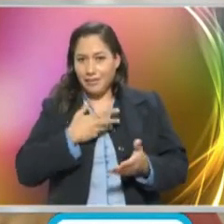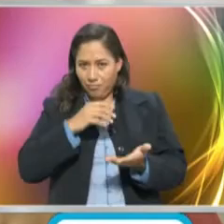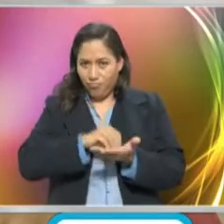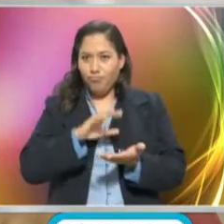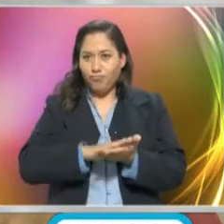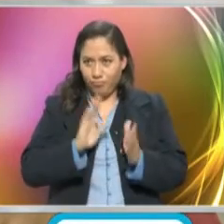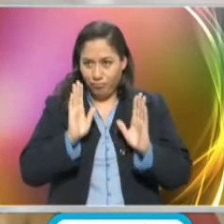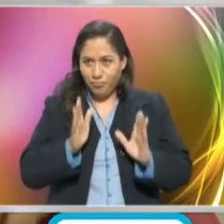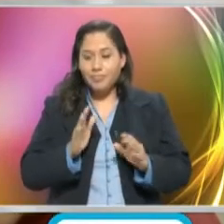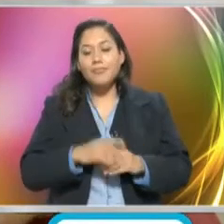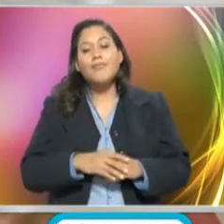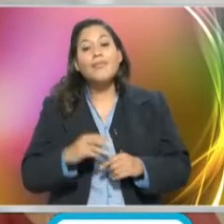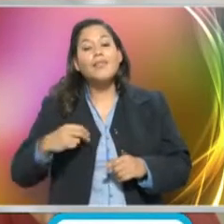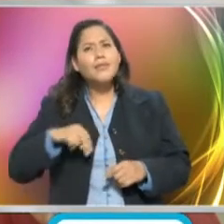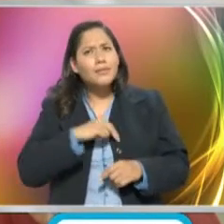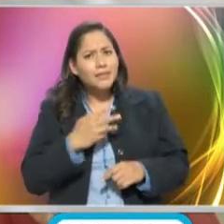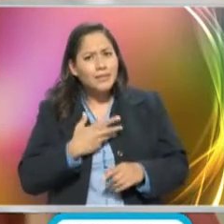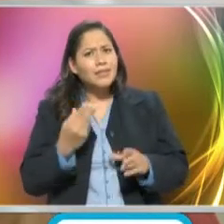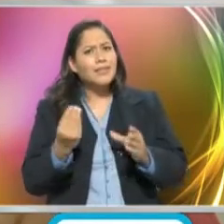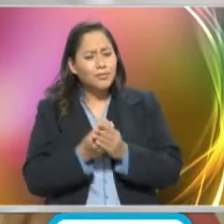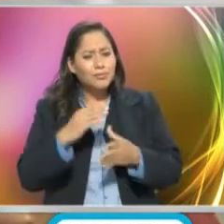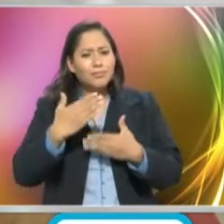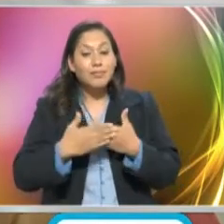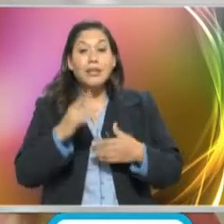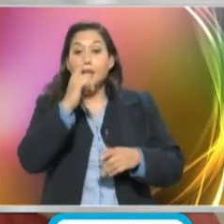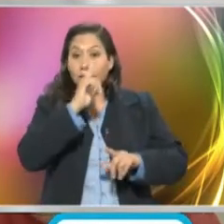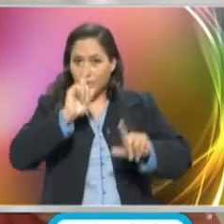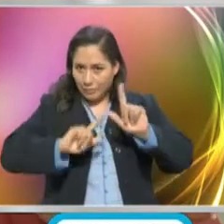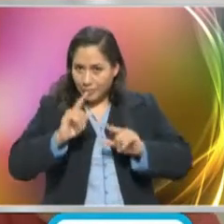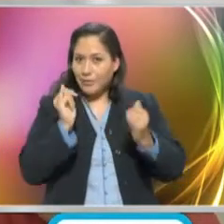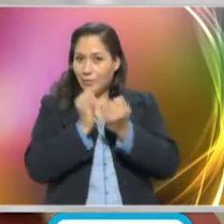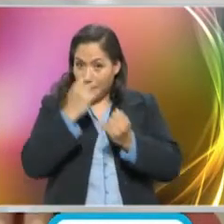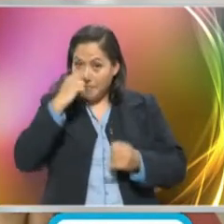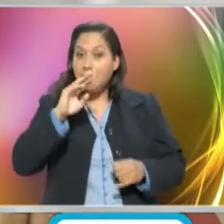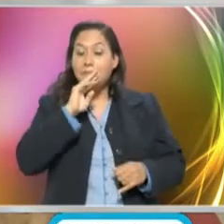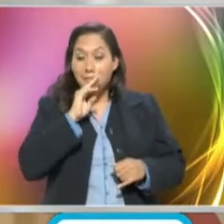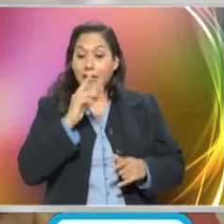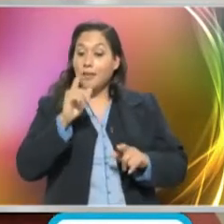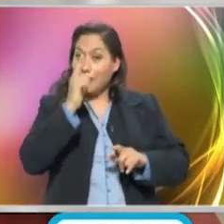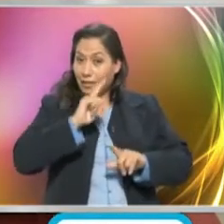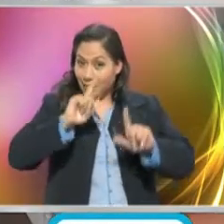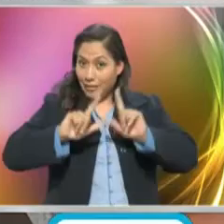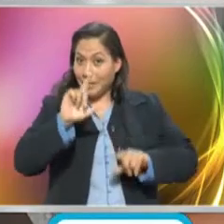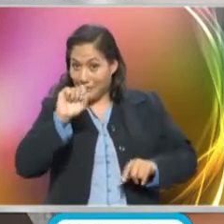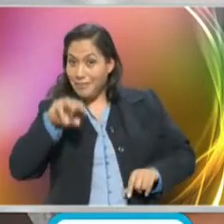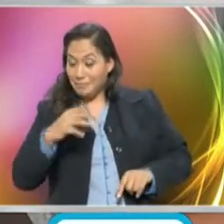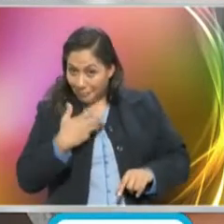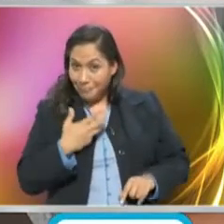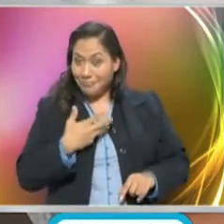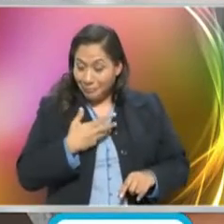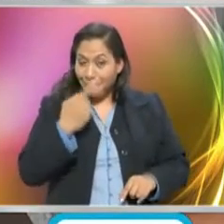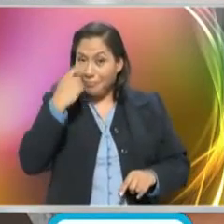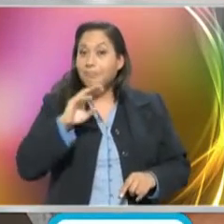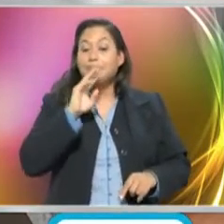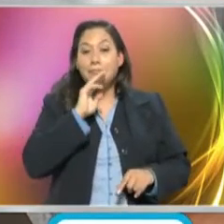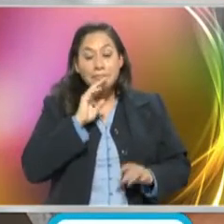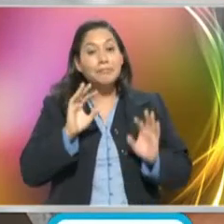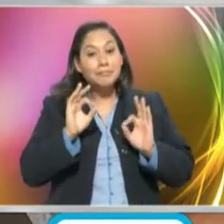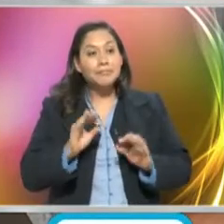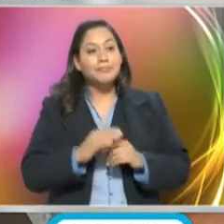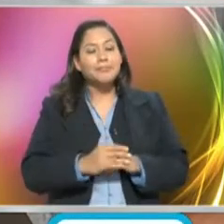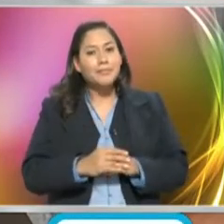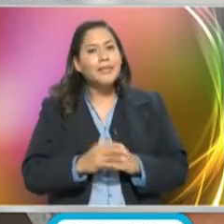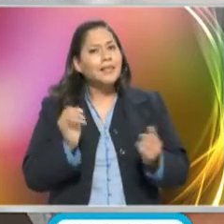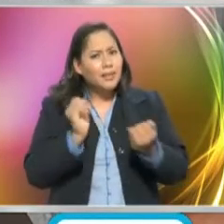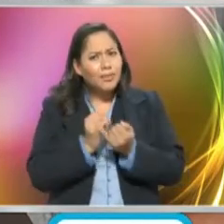eventos y bueno, tenemos cursos en puerta de lengua de señas para las mamás, lengua de señas mexicanas para las mamás. Excelente. Y